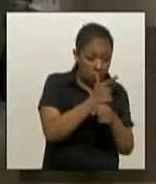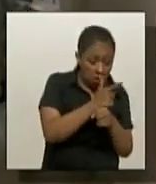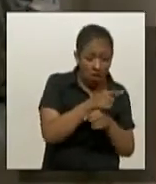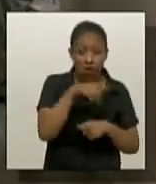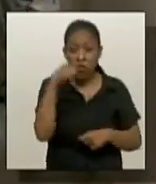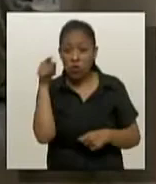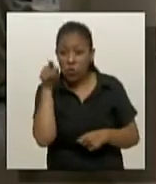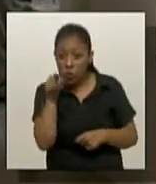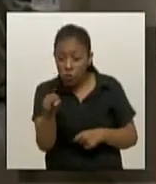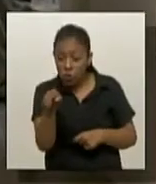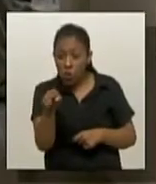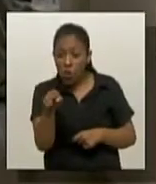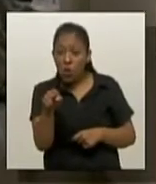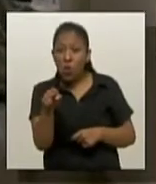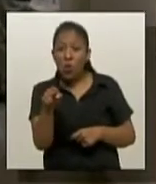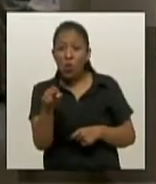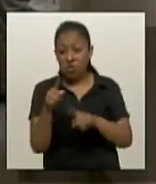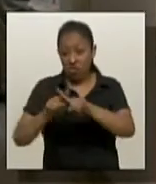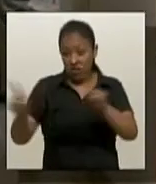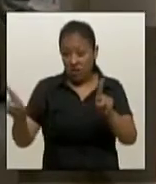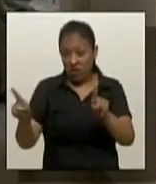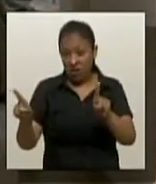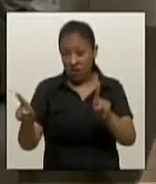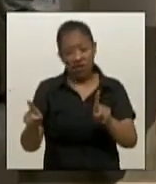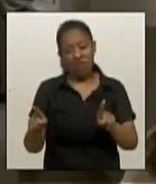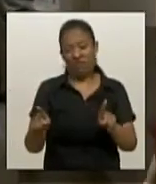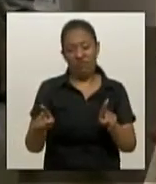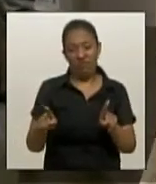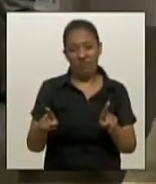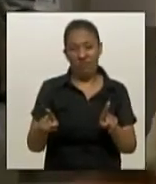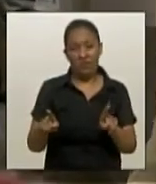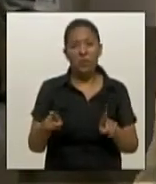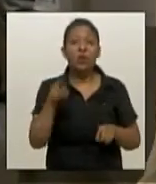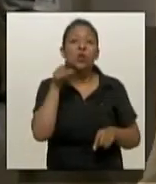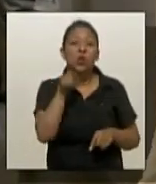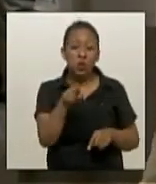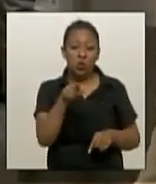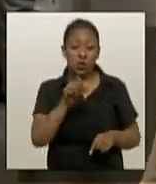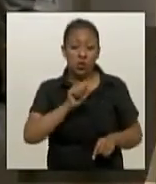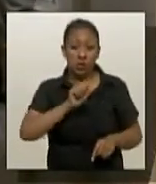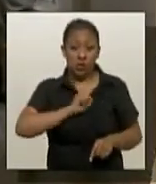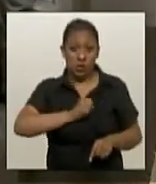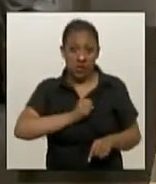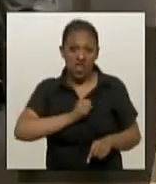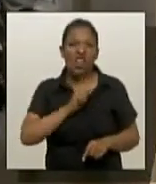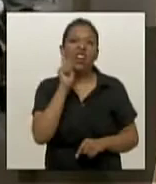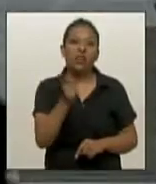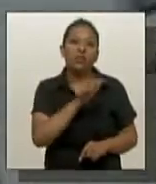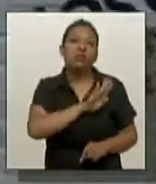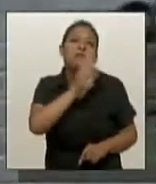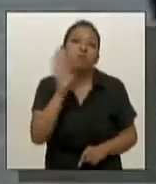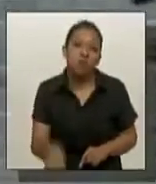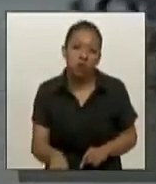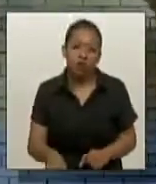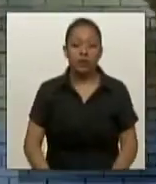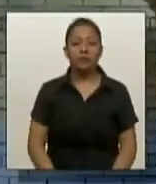que por ser diferente y por SIDA igual a muerte, porque es una muerte social.